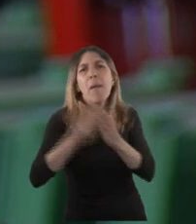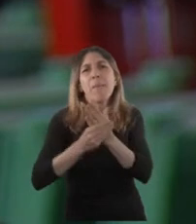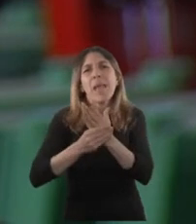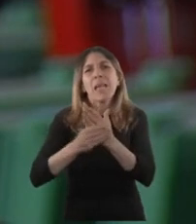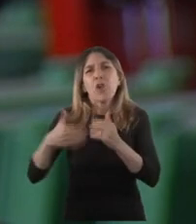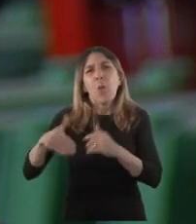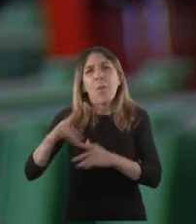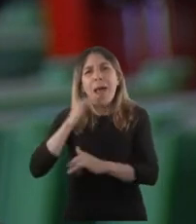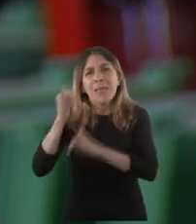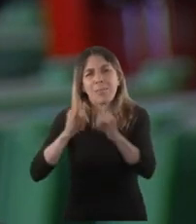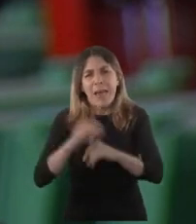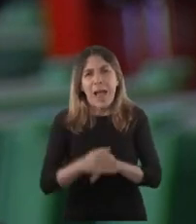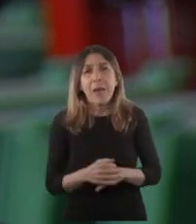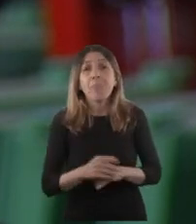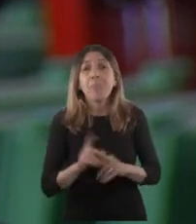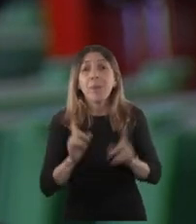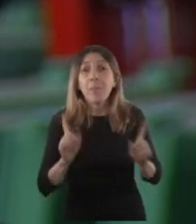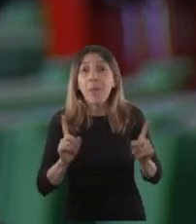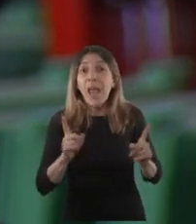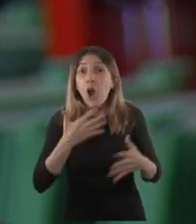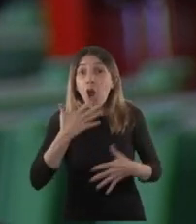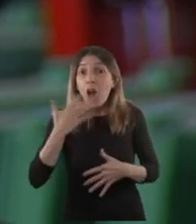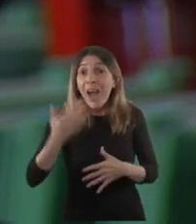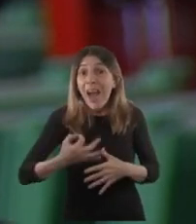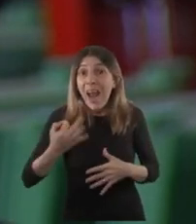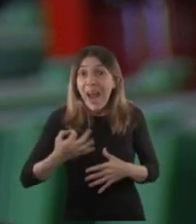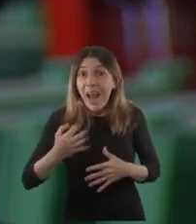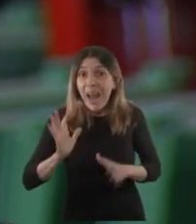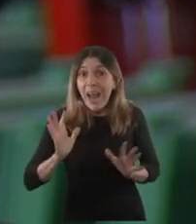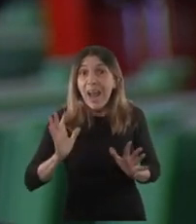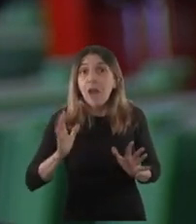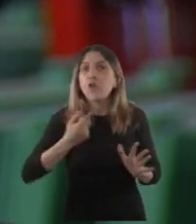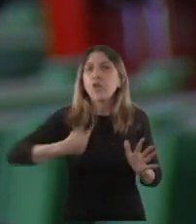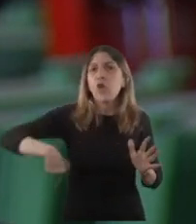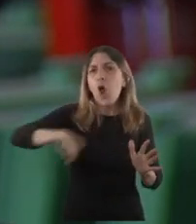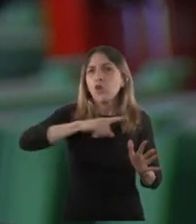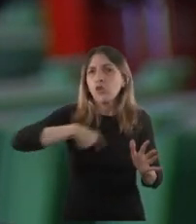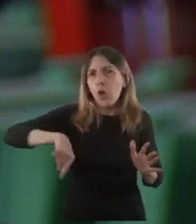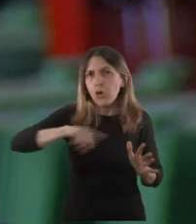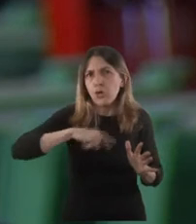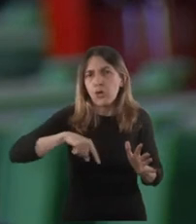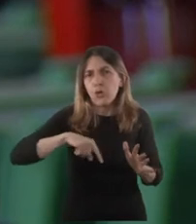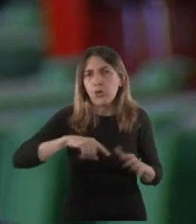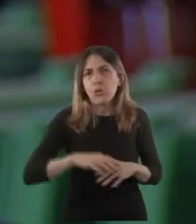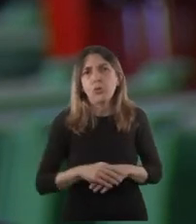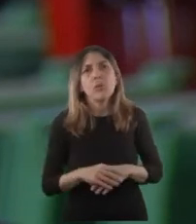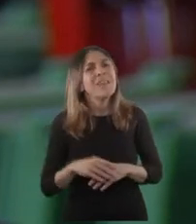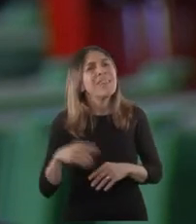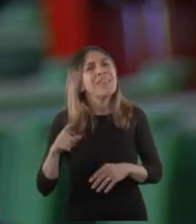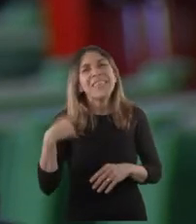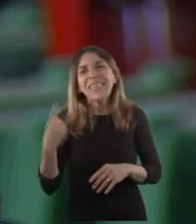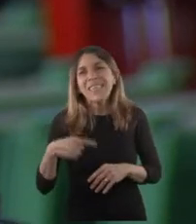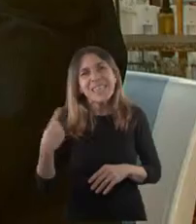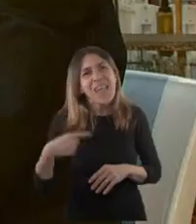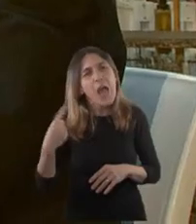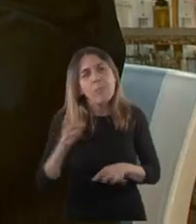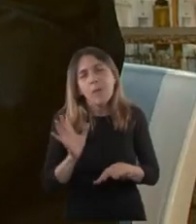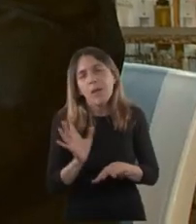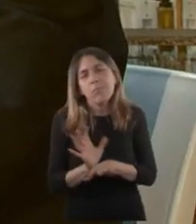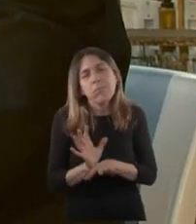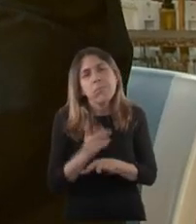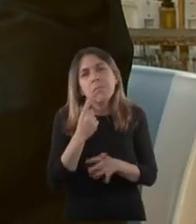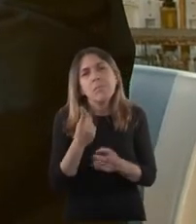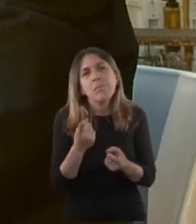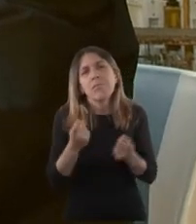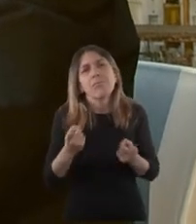explicará, pero que realmente nosotros siempre